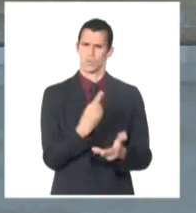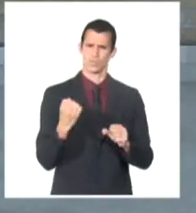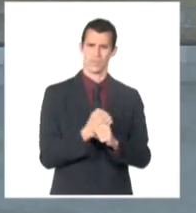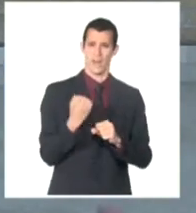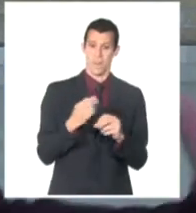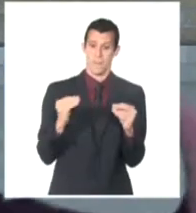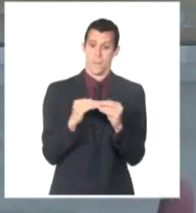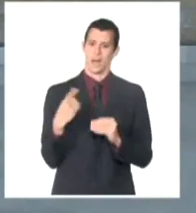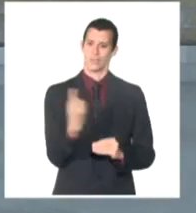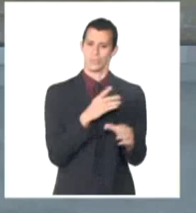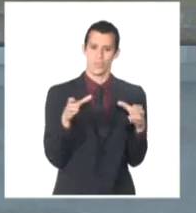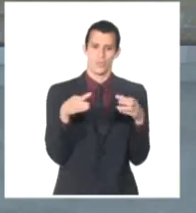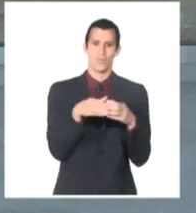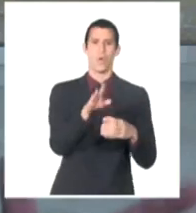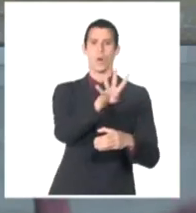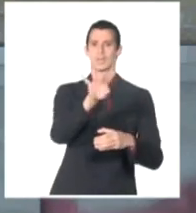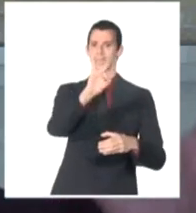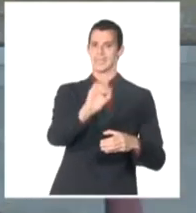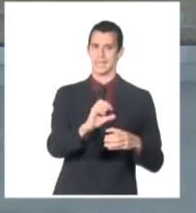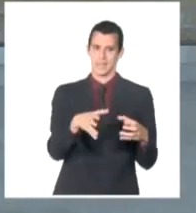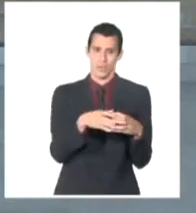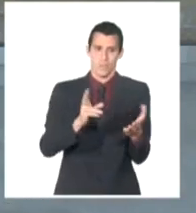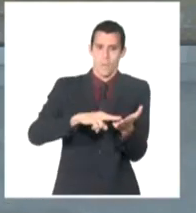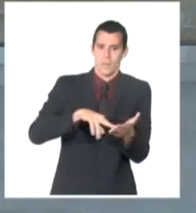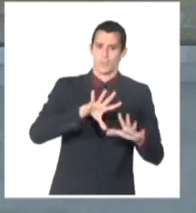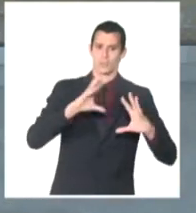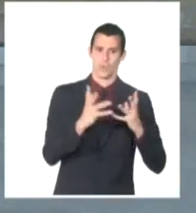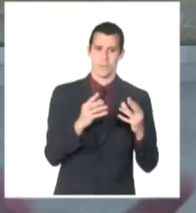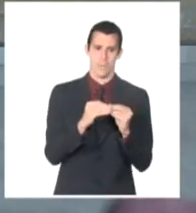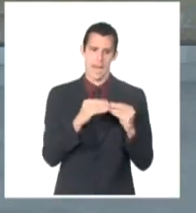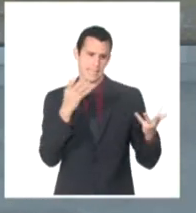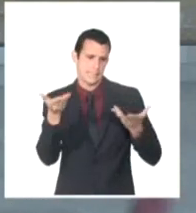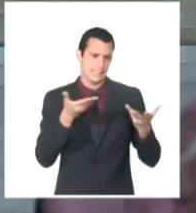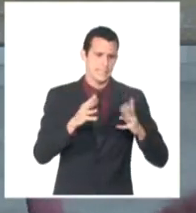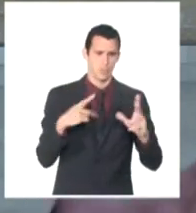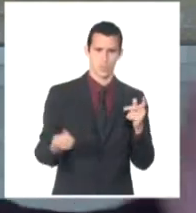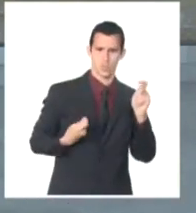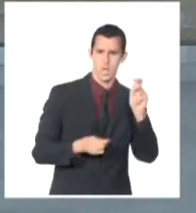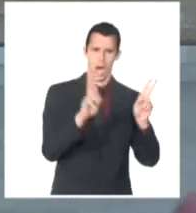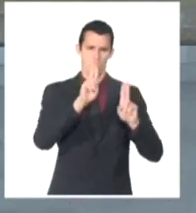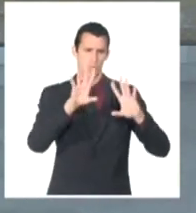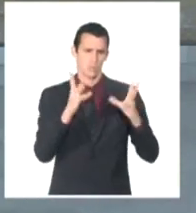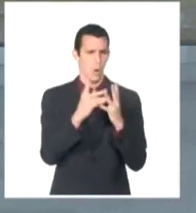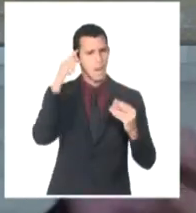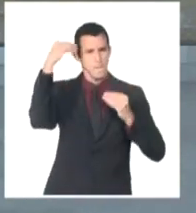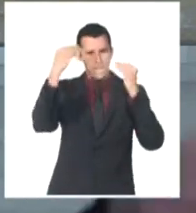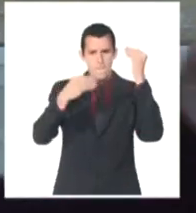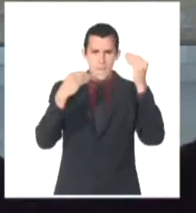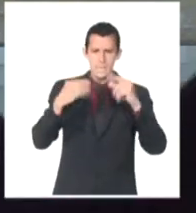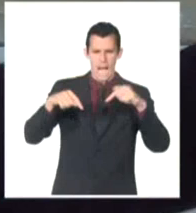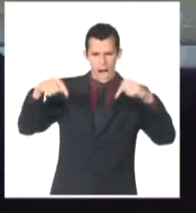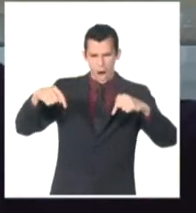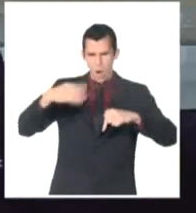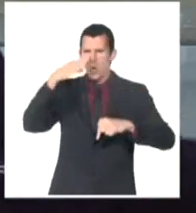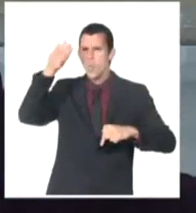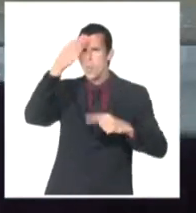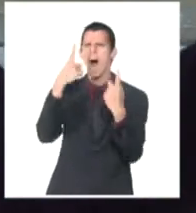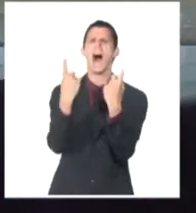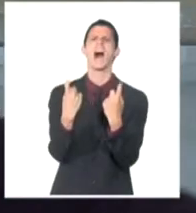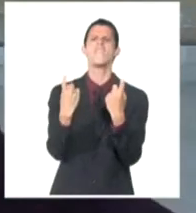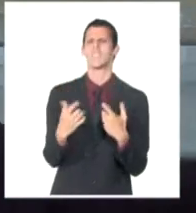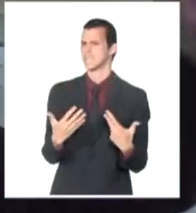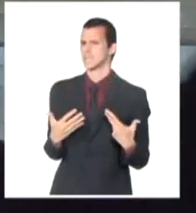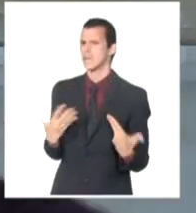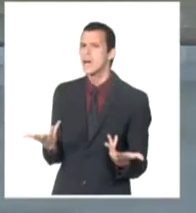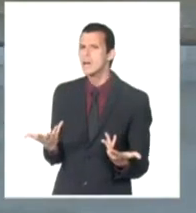camino certero, desde la unidad, desde de entender qué es la prioridad, qué son los objetivos y qué son esos daños externos que